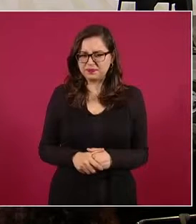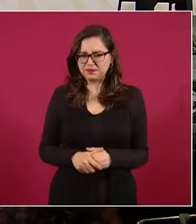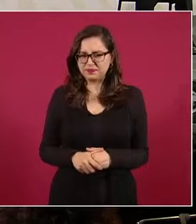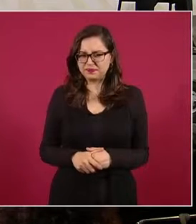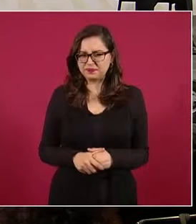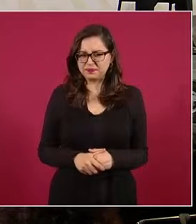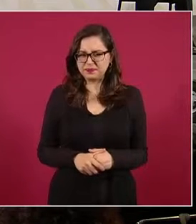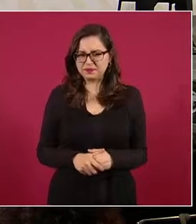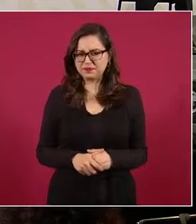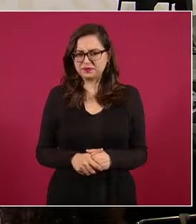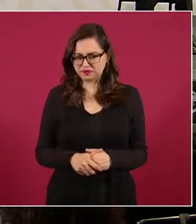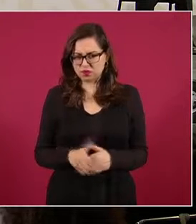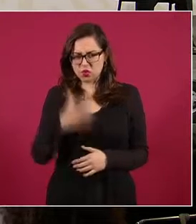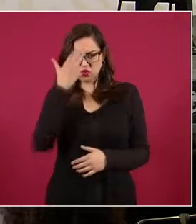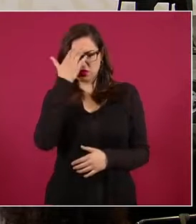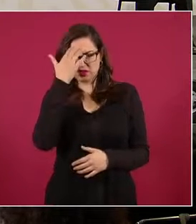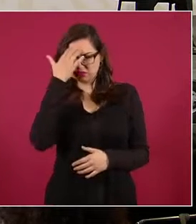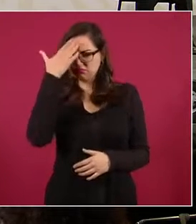un centro